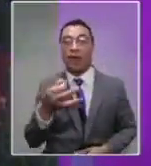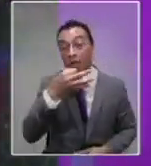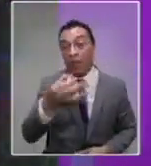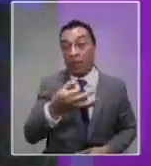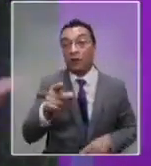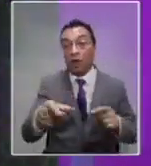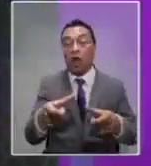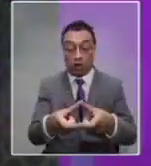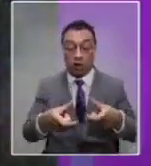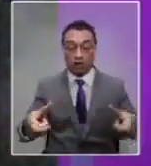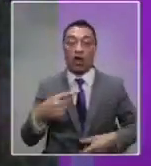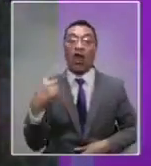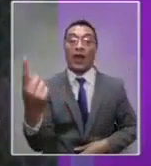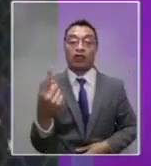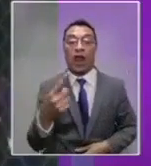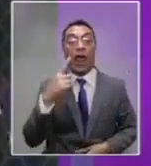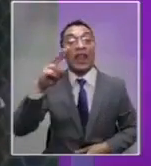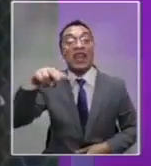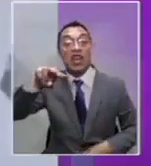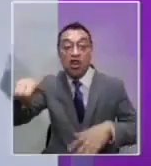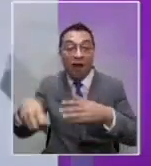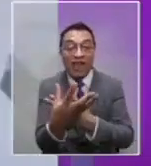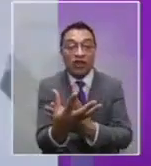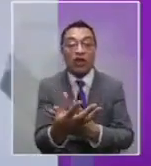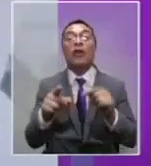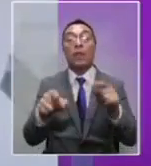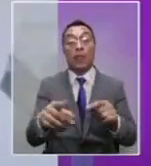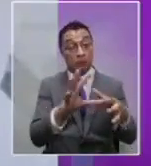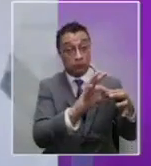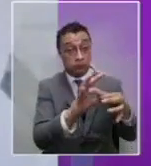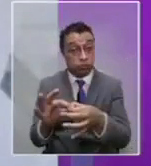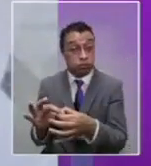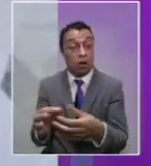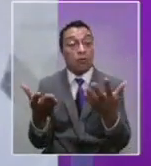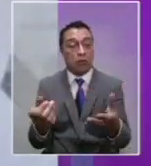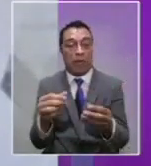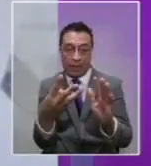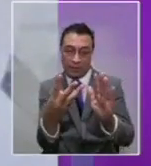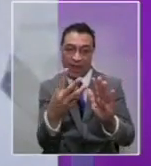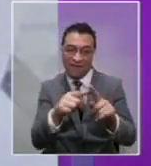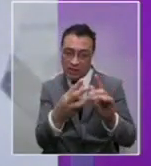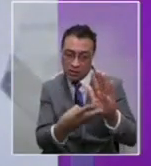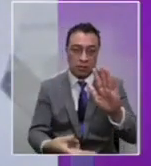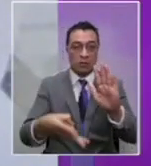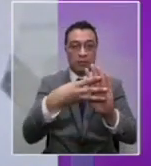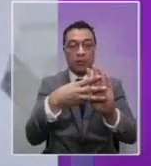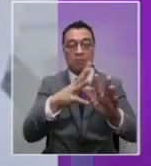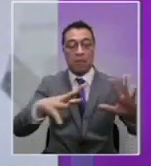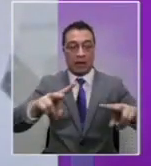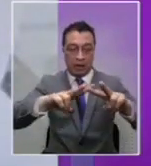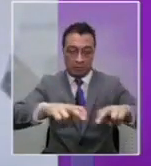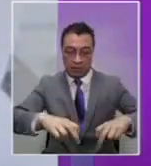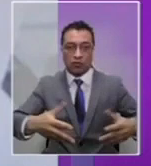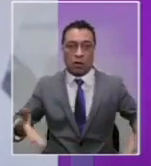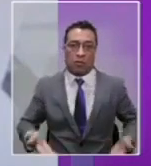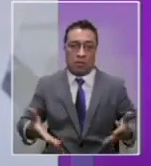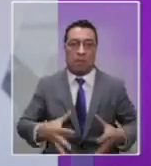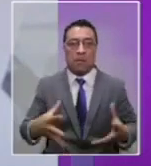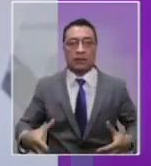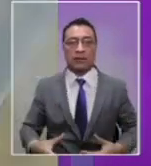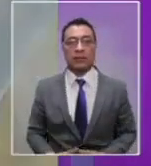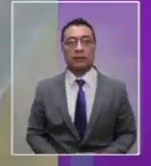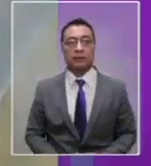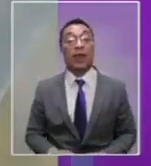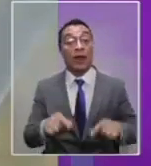como señala el Consejo Nacional para la Innovación, ya que para que esto ocurra necesitamos triplicar la actual tasa de investigadores